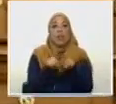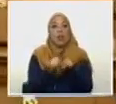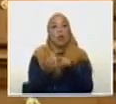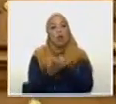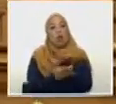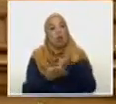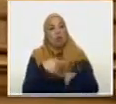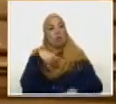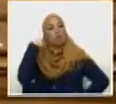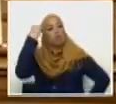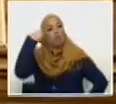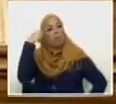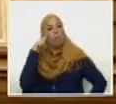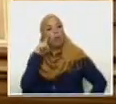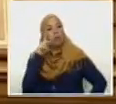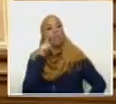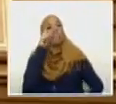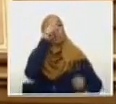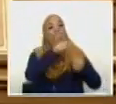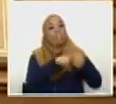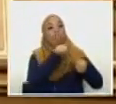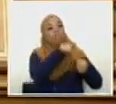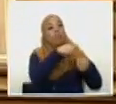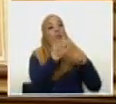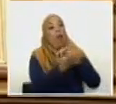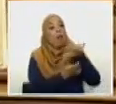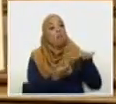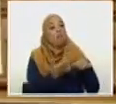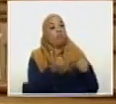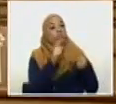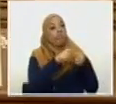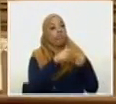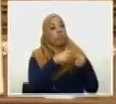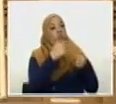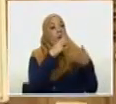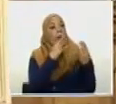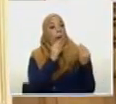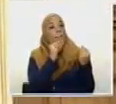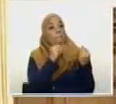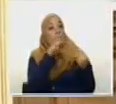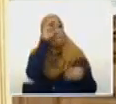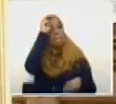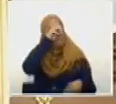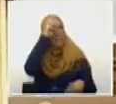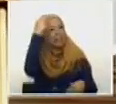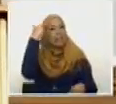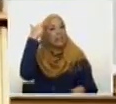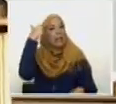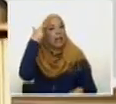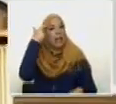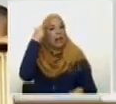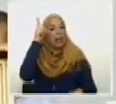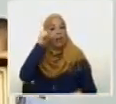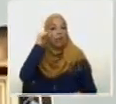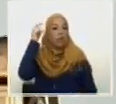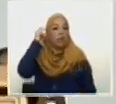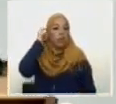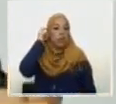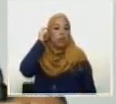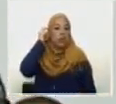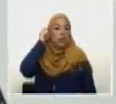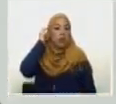dibujando, compatriotas. En este espacio hay muchos maestros y muchas maestras.